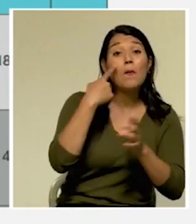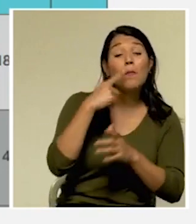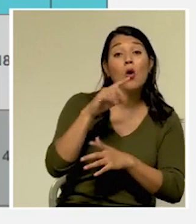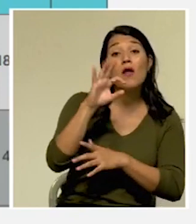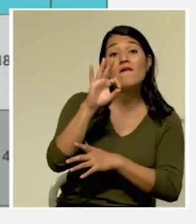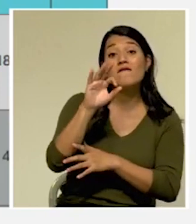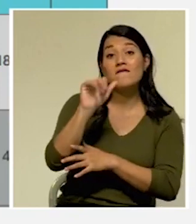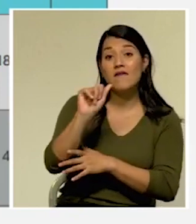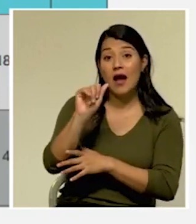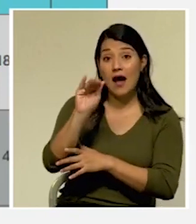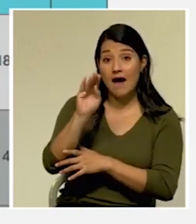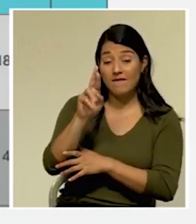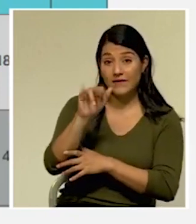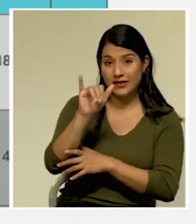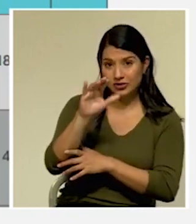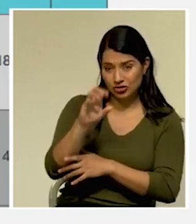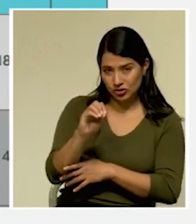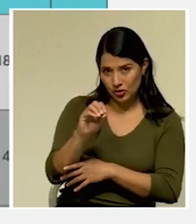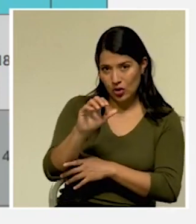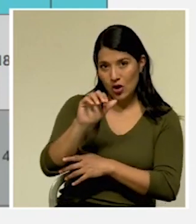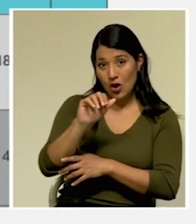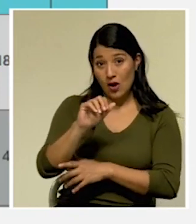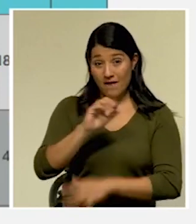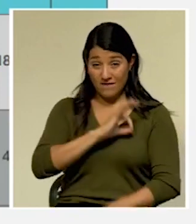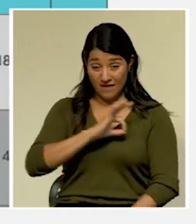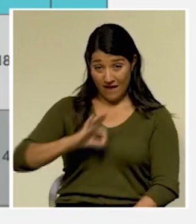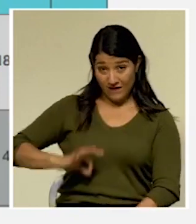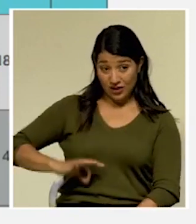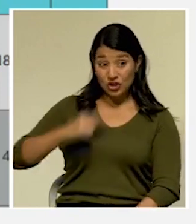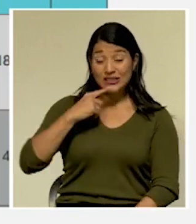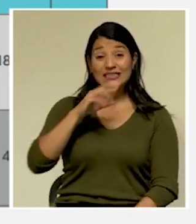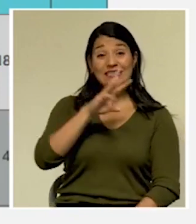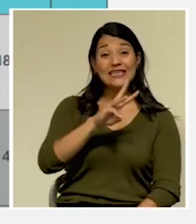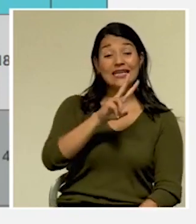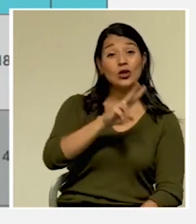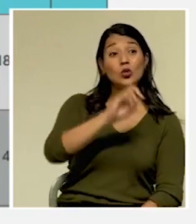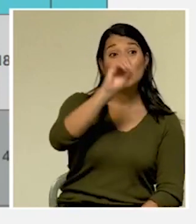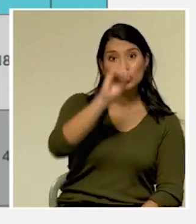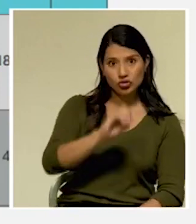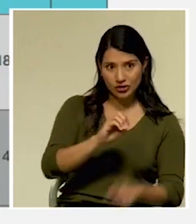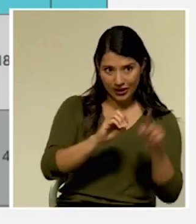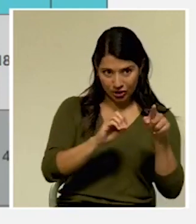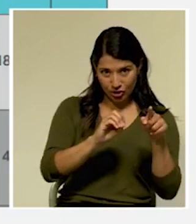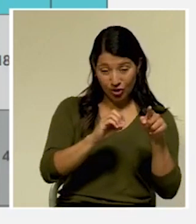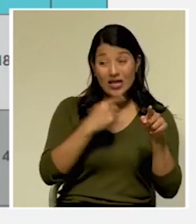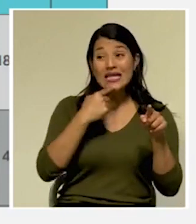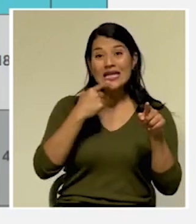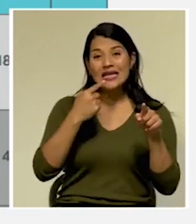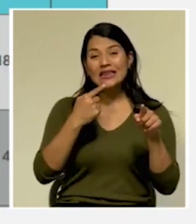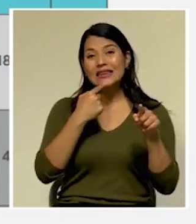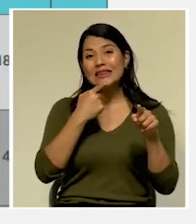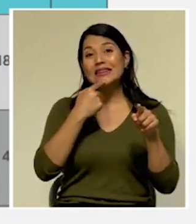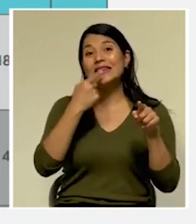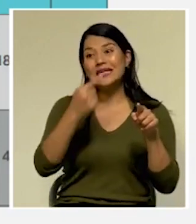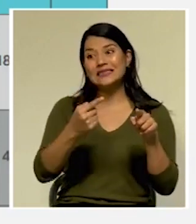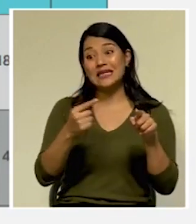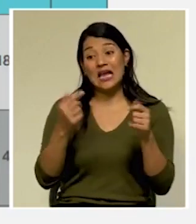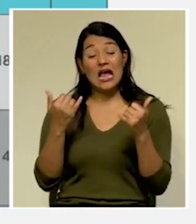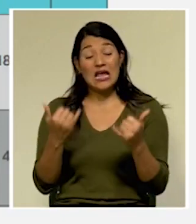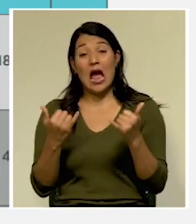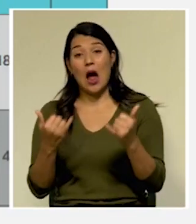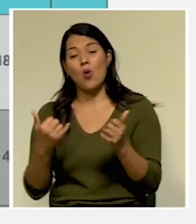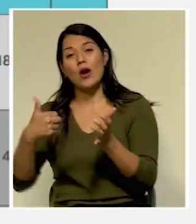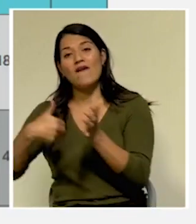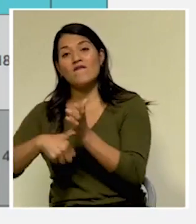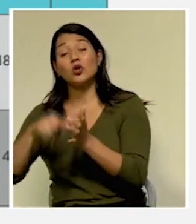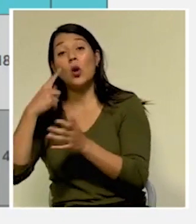hay un 62% de las personas que hoy dicen que votarían por Rodrigo Chávez que provienen de las filas o que dicen haber